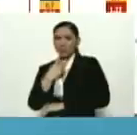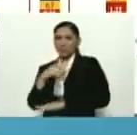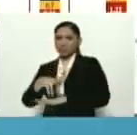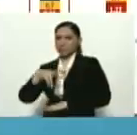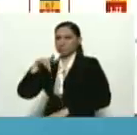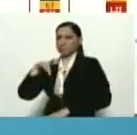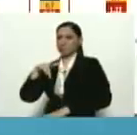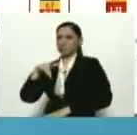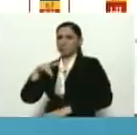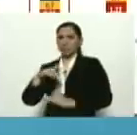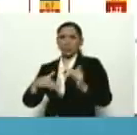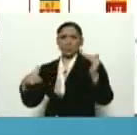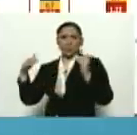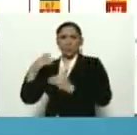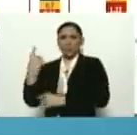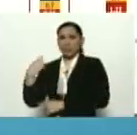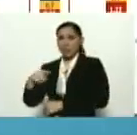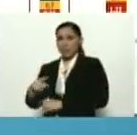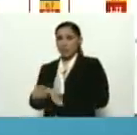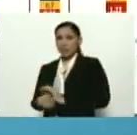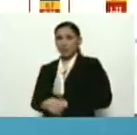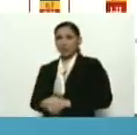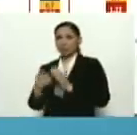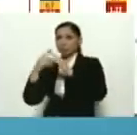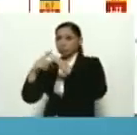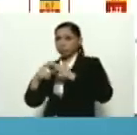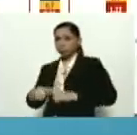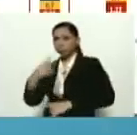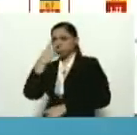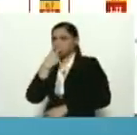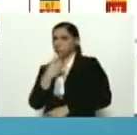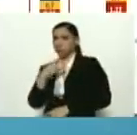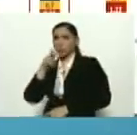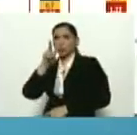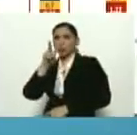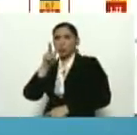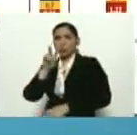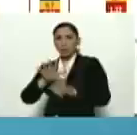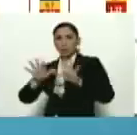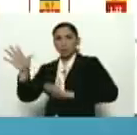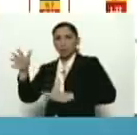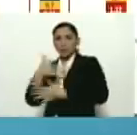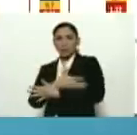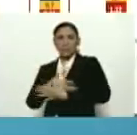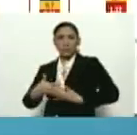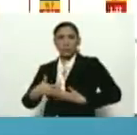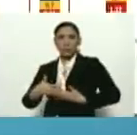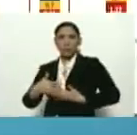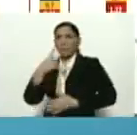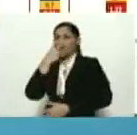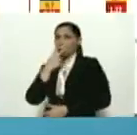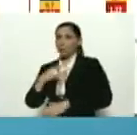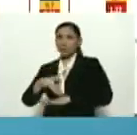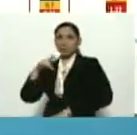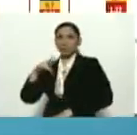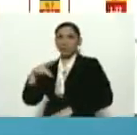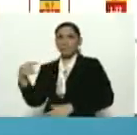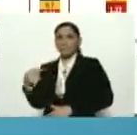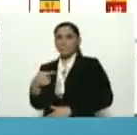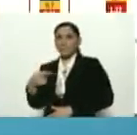extrema mucho mayor. Vamos a tener cifras de pobreza de 215 millones y de pobreza extrema alrededor de